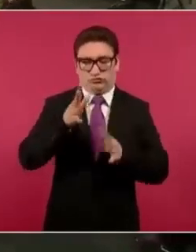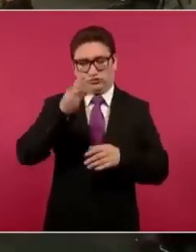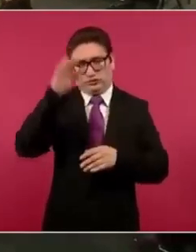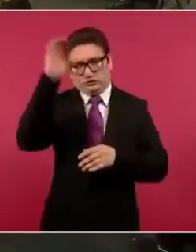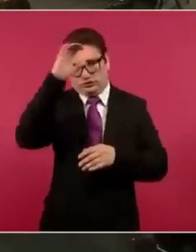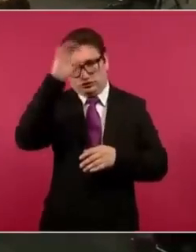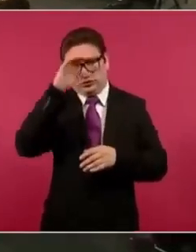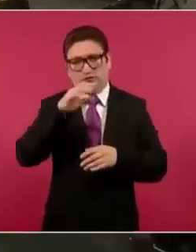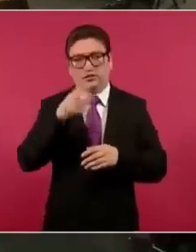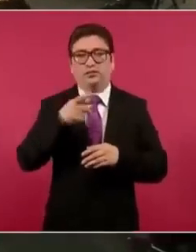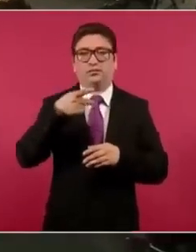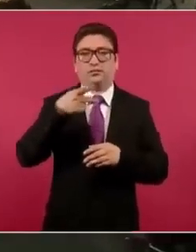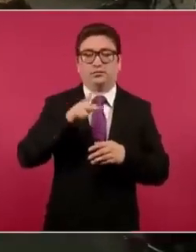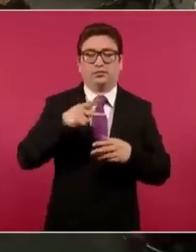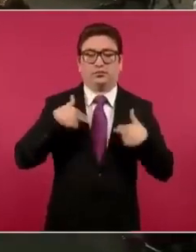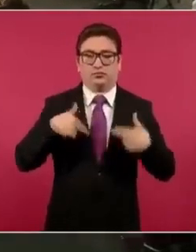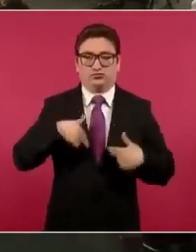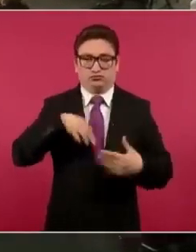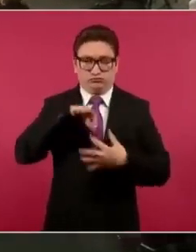científica, pero humanista,